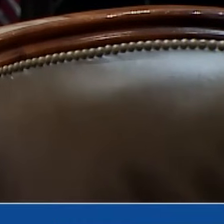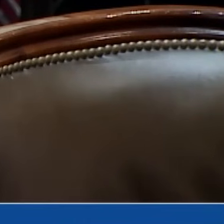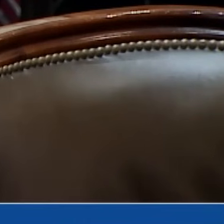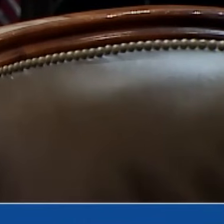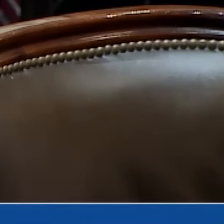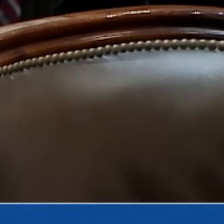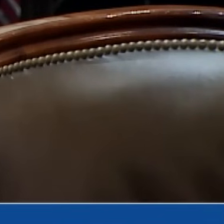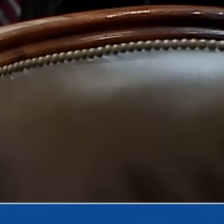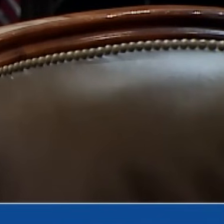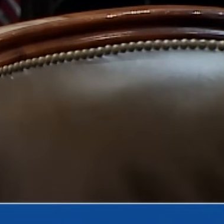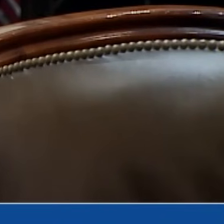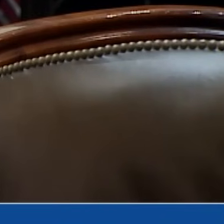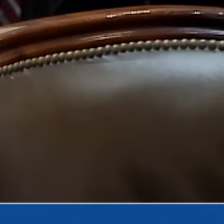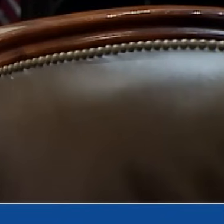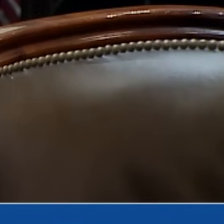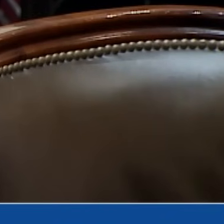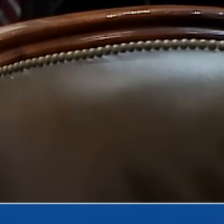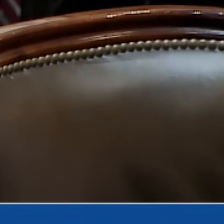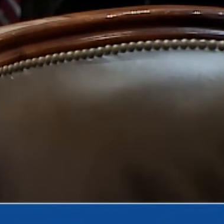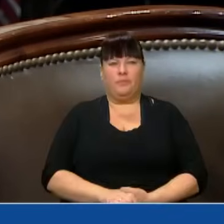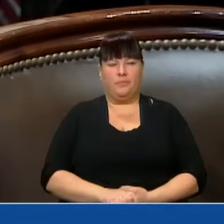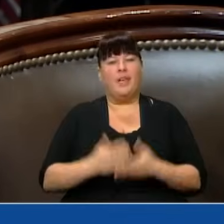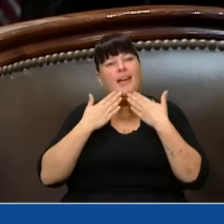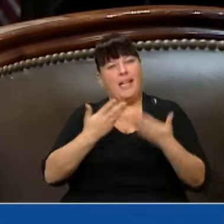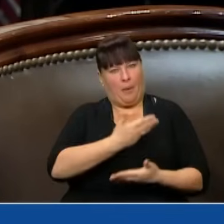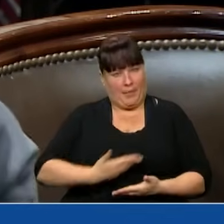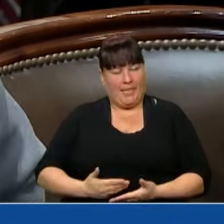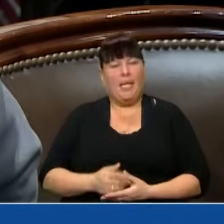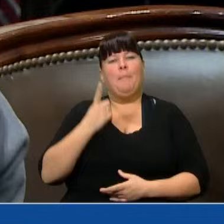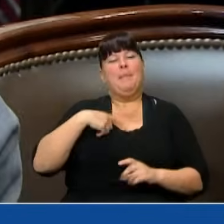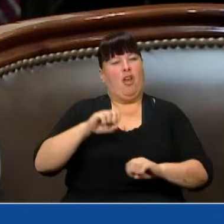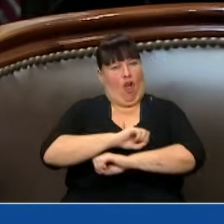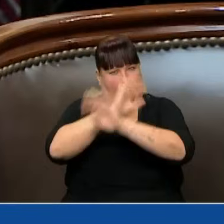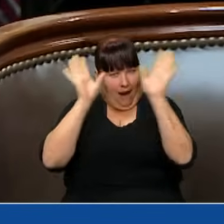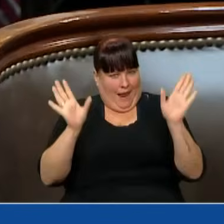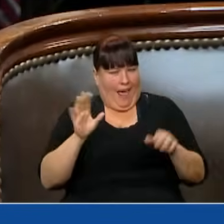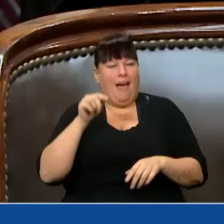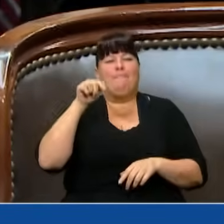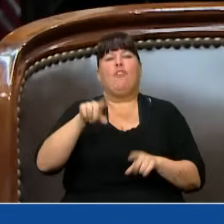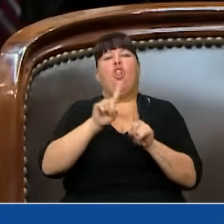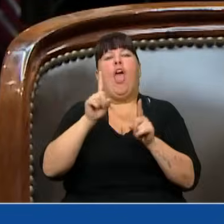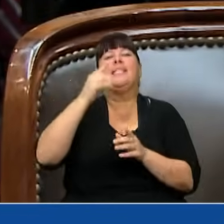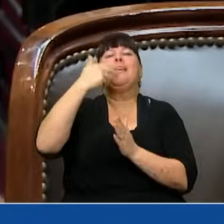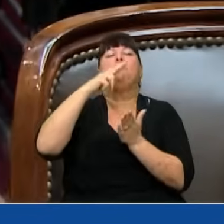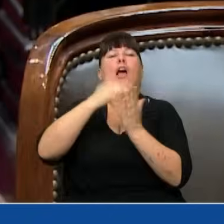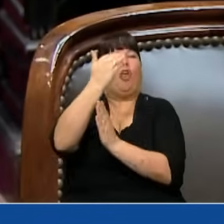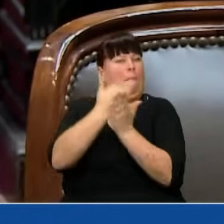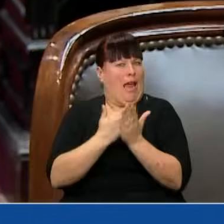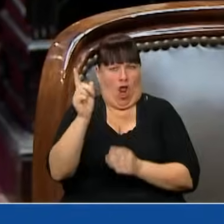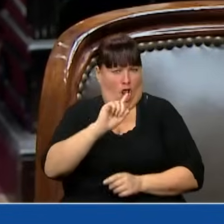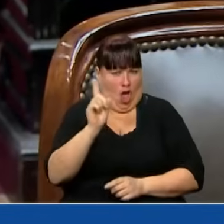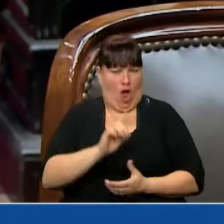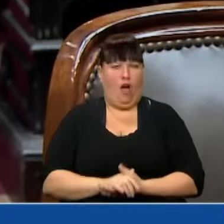Gracias, señora Presidente. Pongamos las cosas en claro. Esto no es una baja de impuestos. Esto